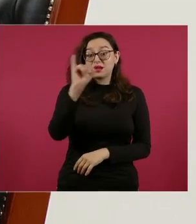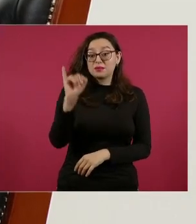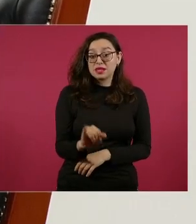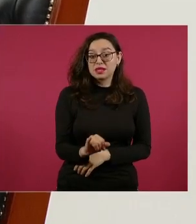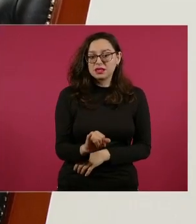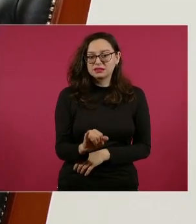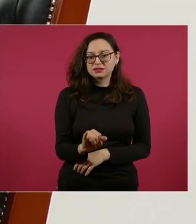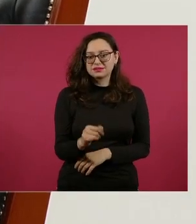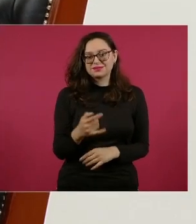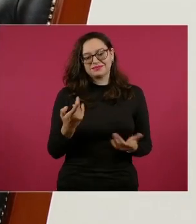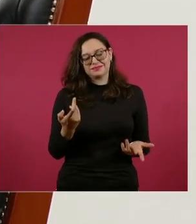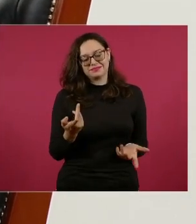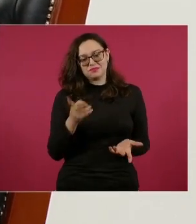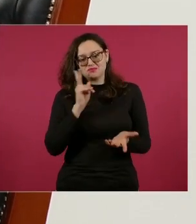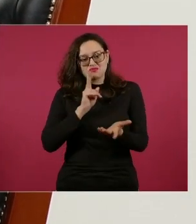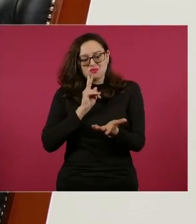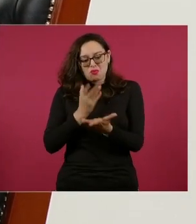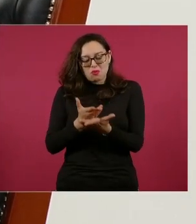Y hay pruebas de que sí.